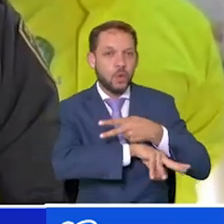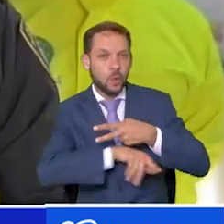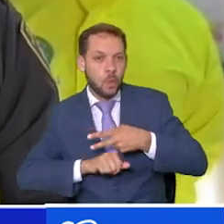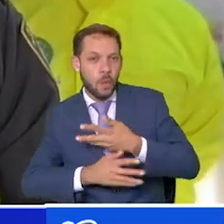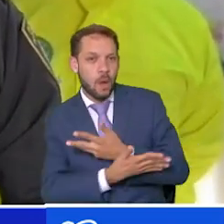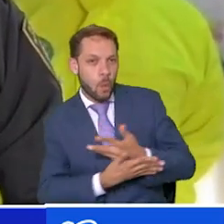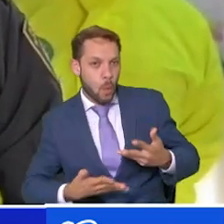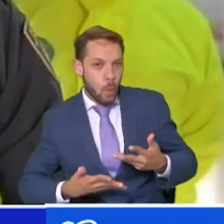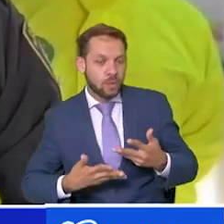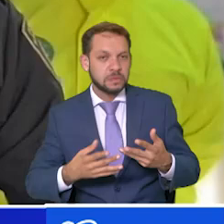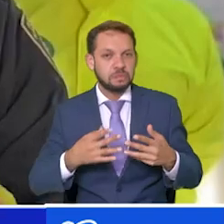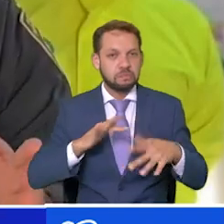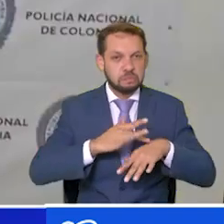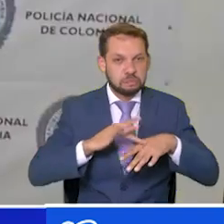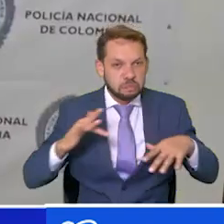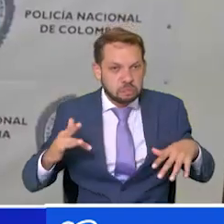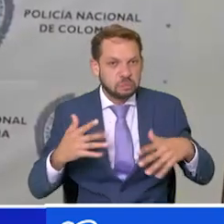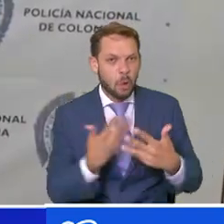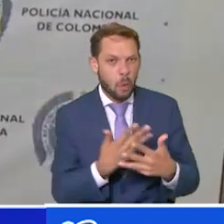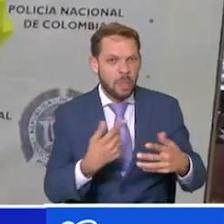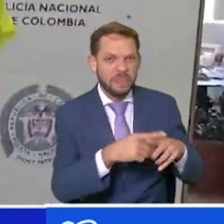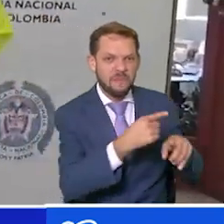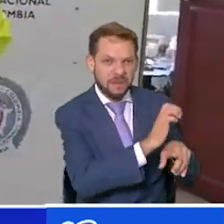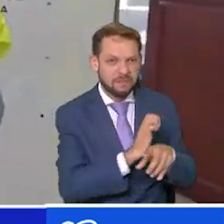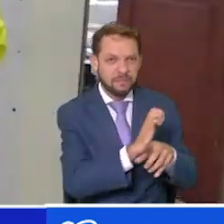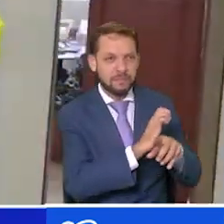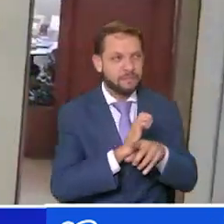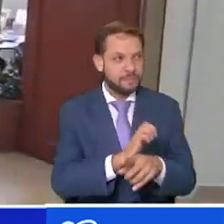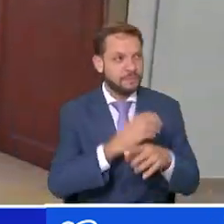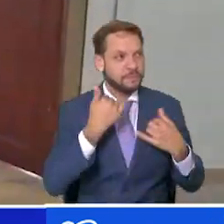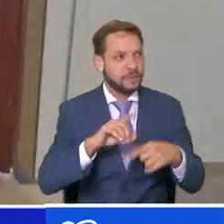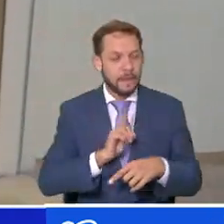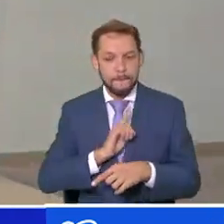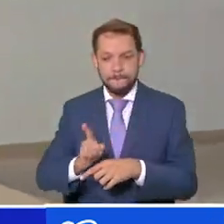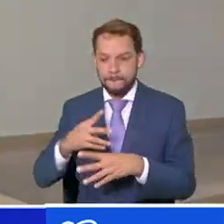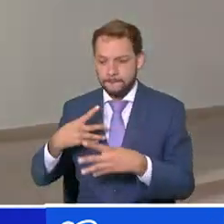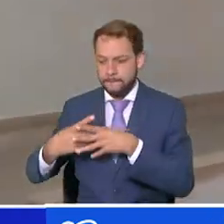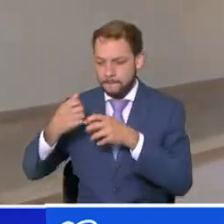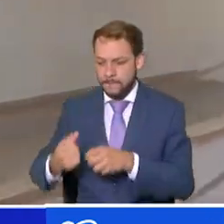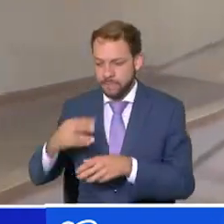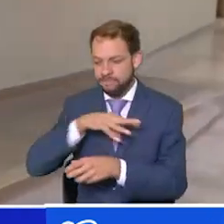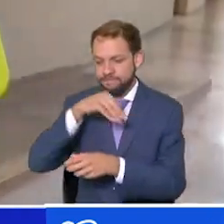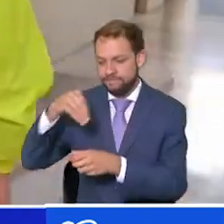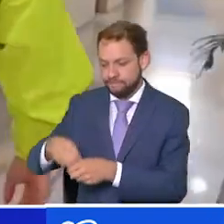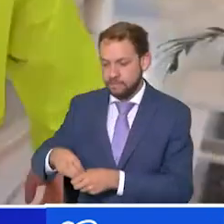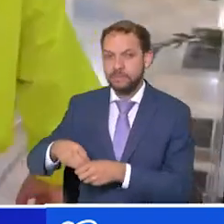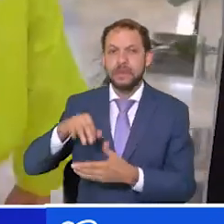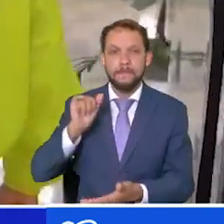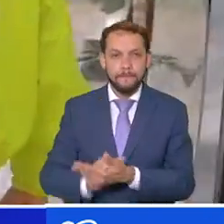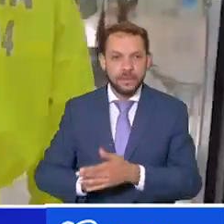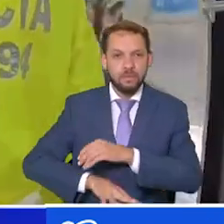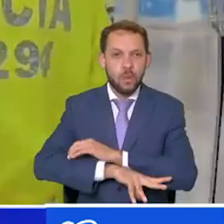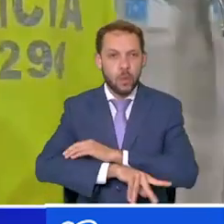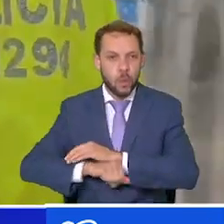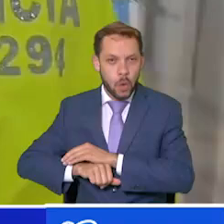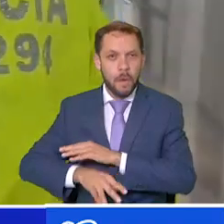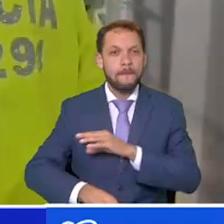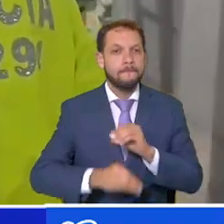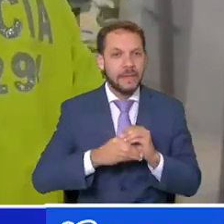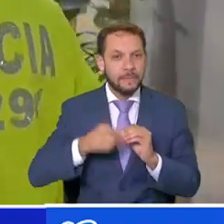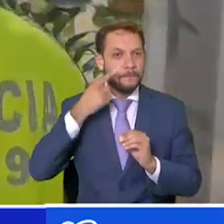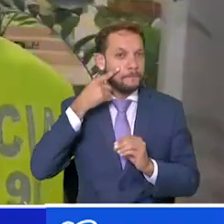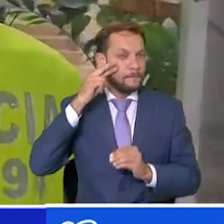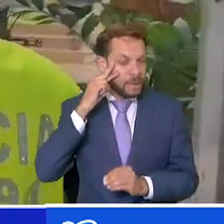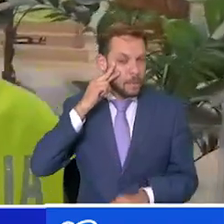de valor como joyas, electrodomésticos. Esta persona tiene medida de aseguramiento en centro carcelario por hurto calificado y acceso